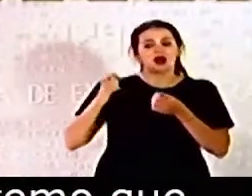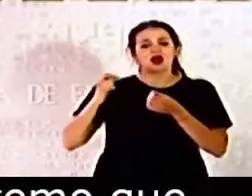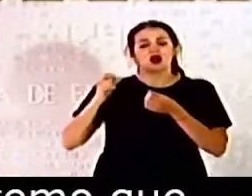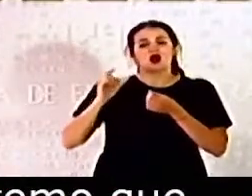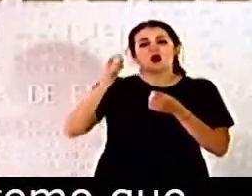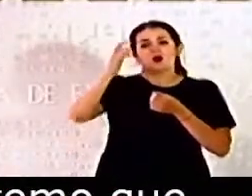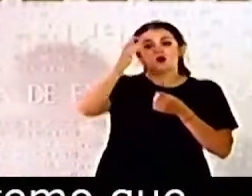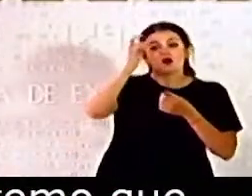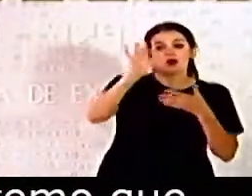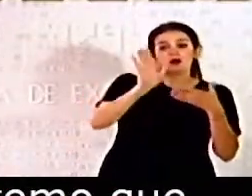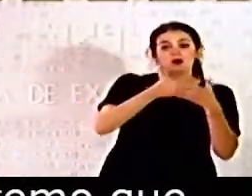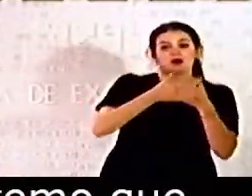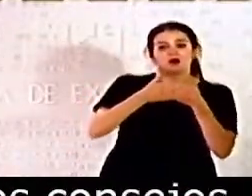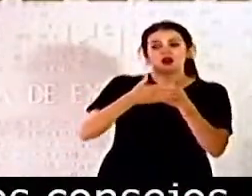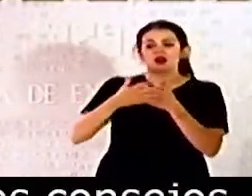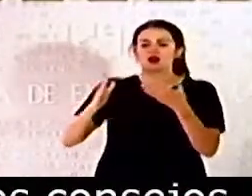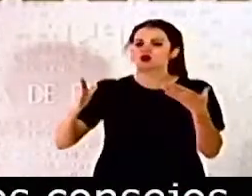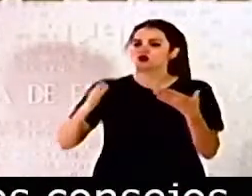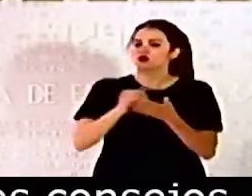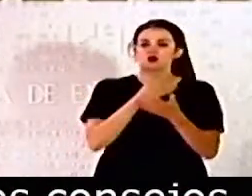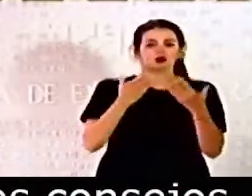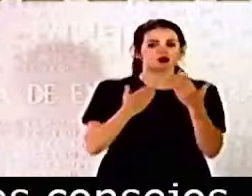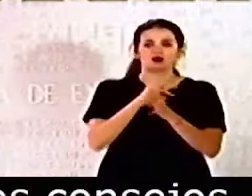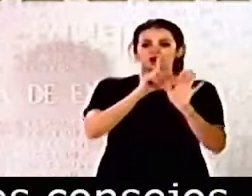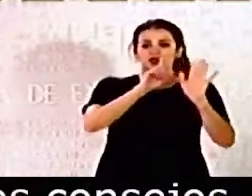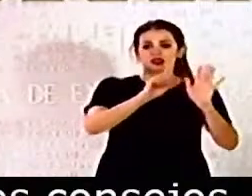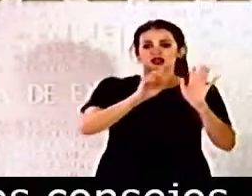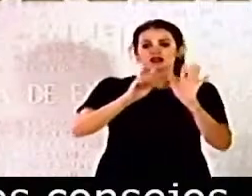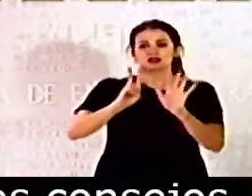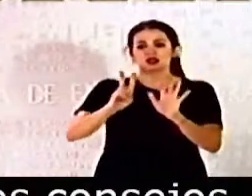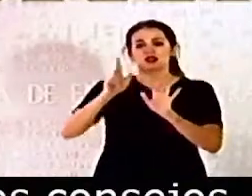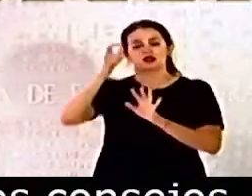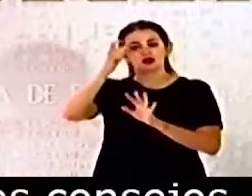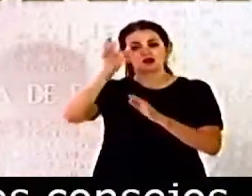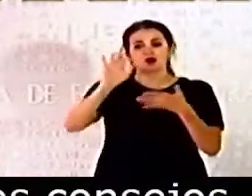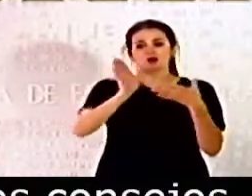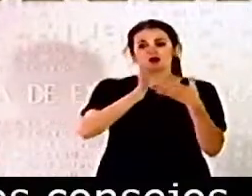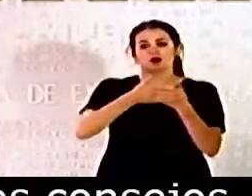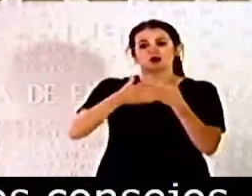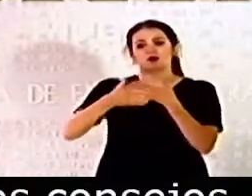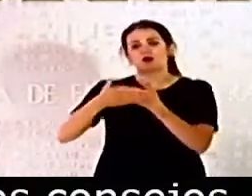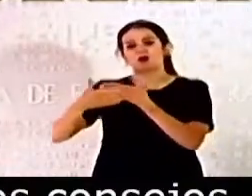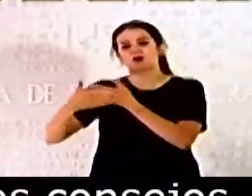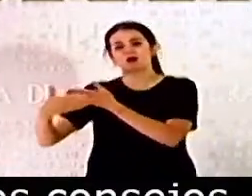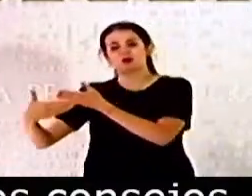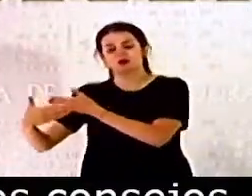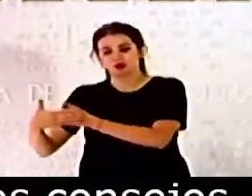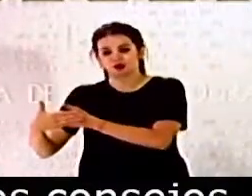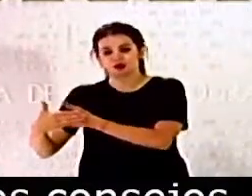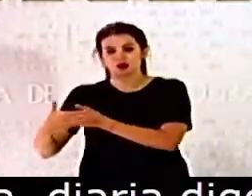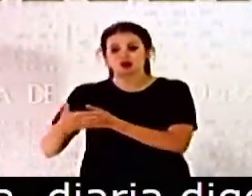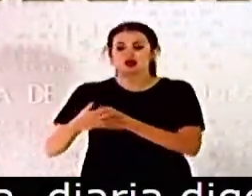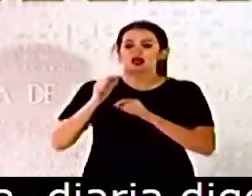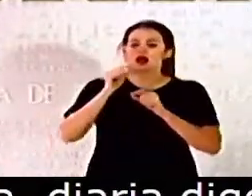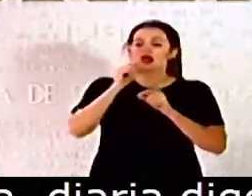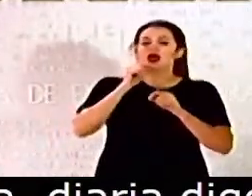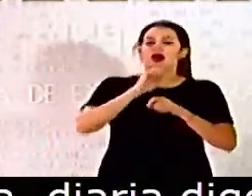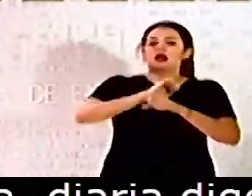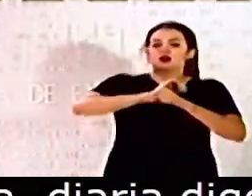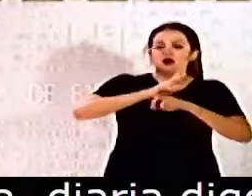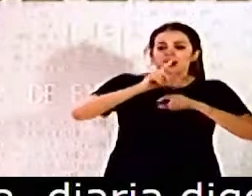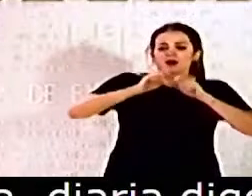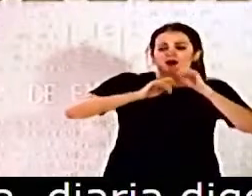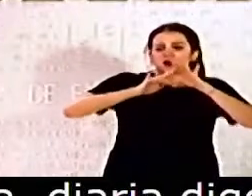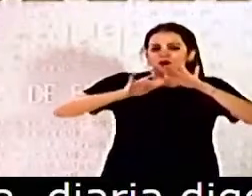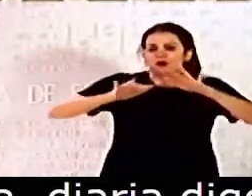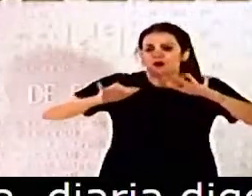7 poblaciones diarias. Diarias digo cuando se celebra consejo de gobierno. La transmisión del virus, desafortunadamente,